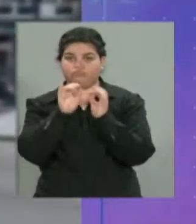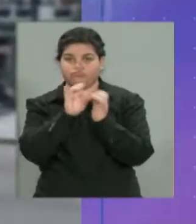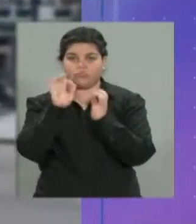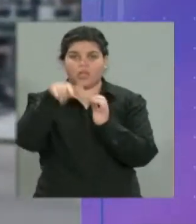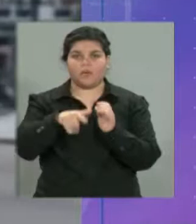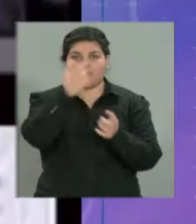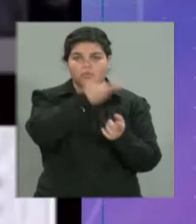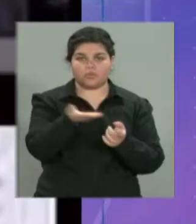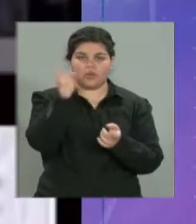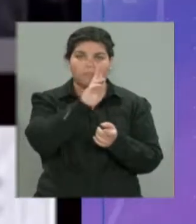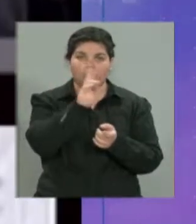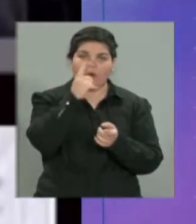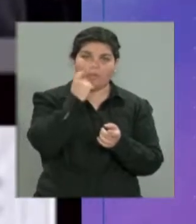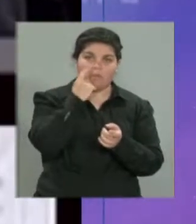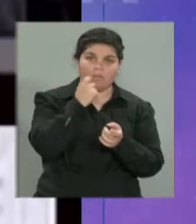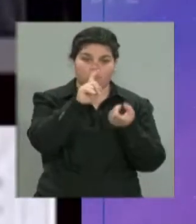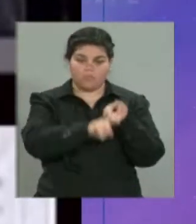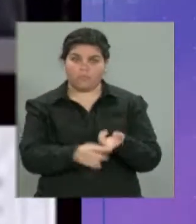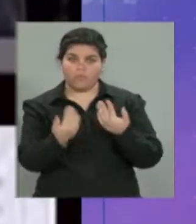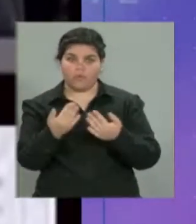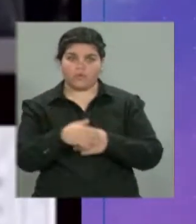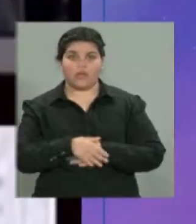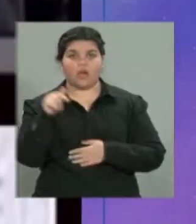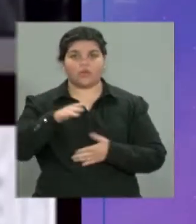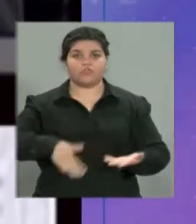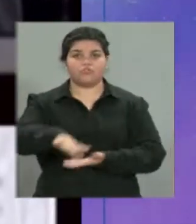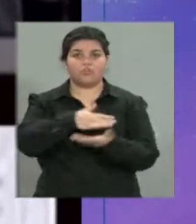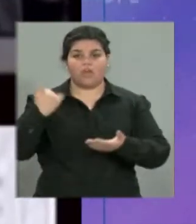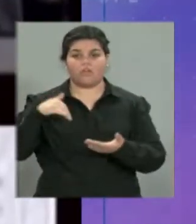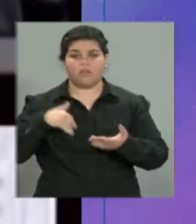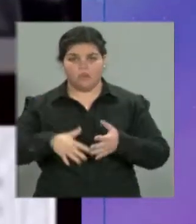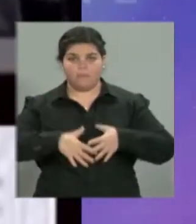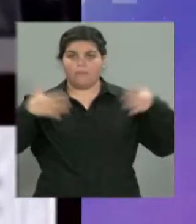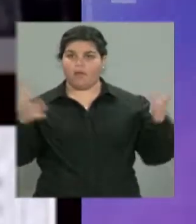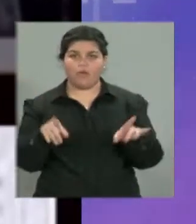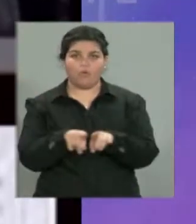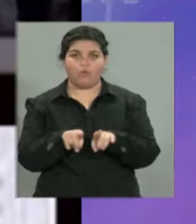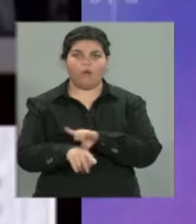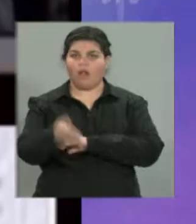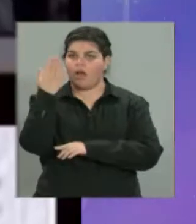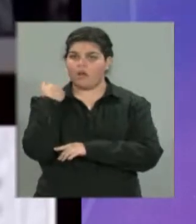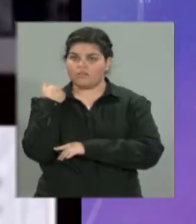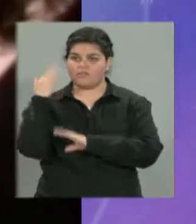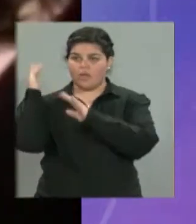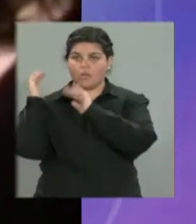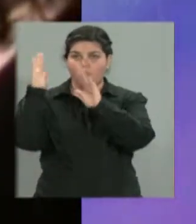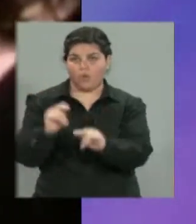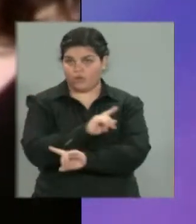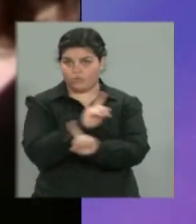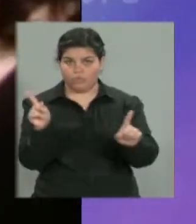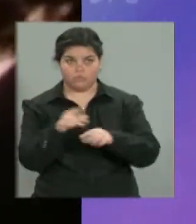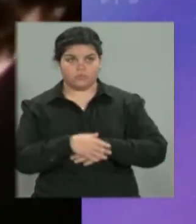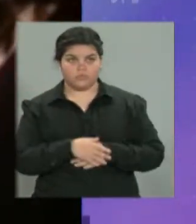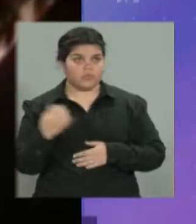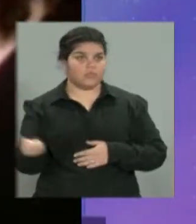sexo. La sociedad argentina ha crecido y no somos los mismos cuando empezamos este debate que como somos ahora. Que se